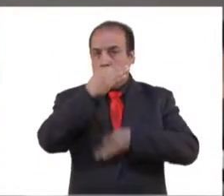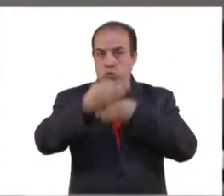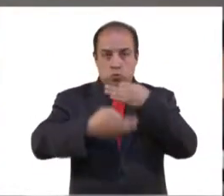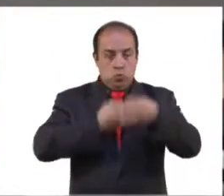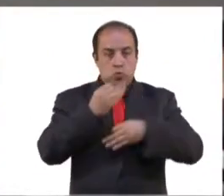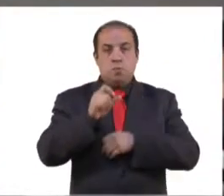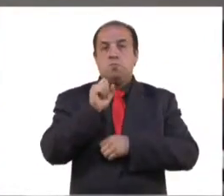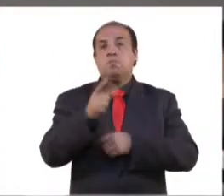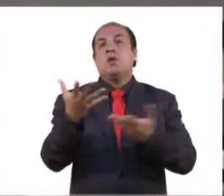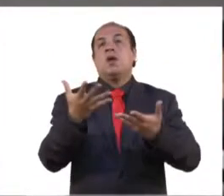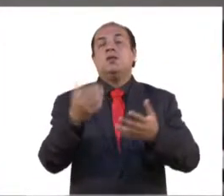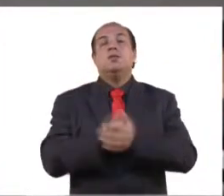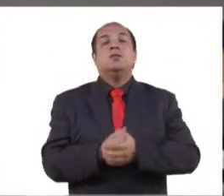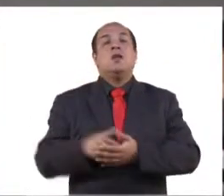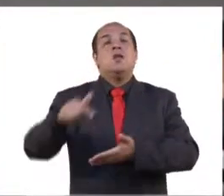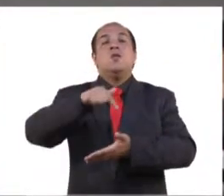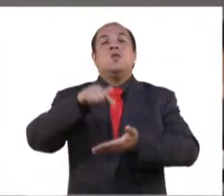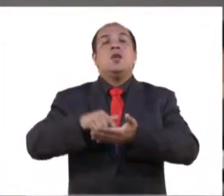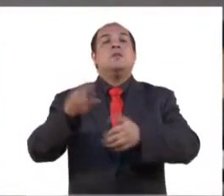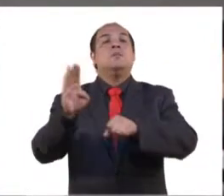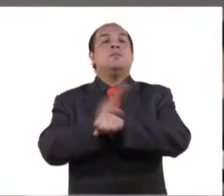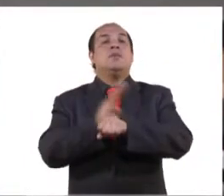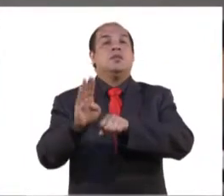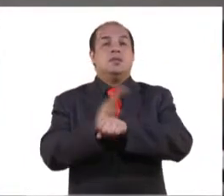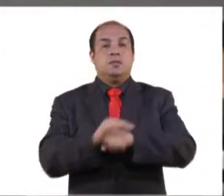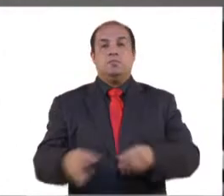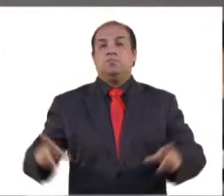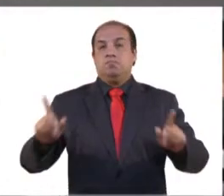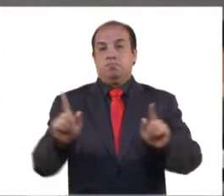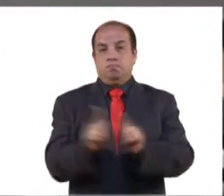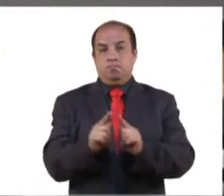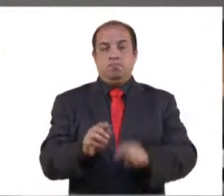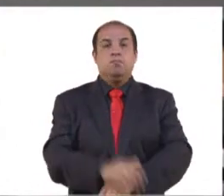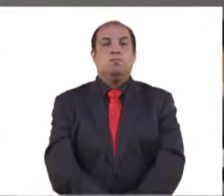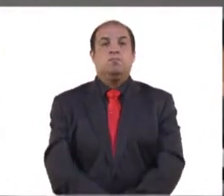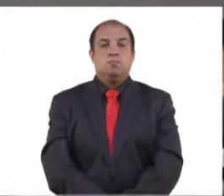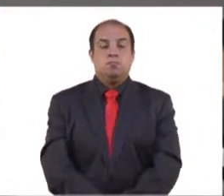las sedes de bienestar. Sería todo.